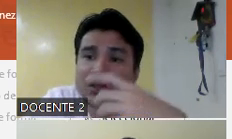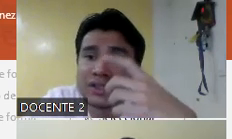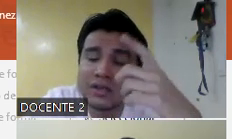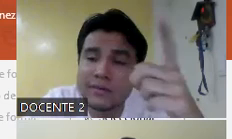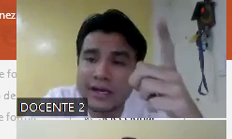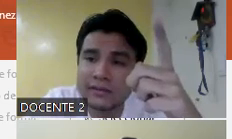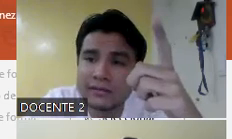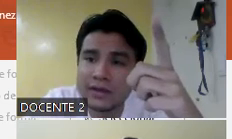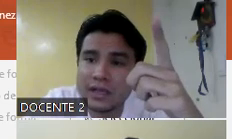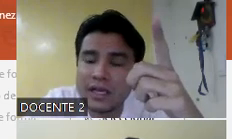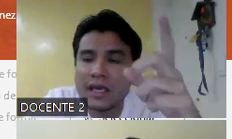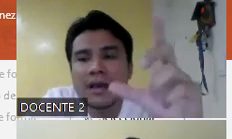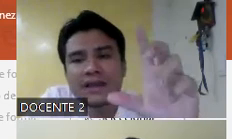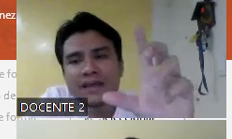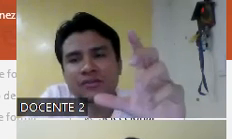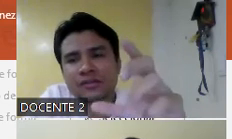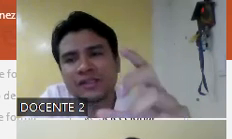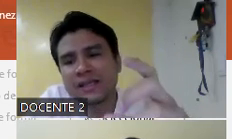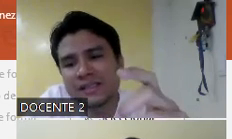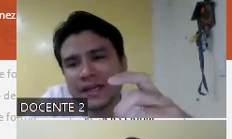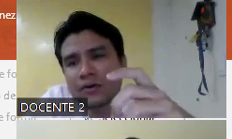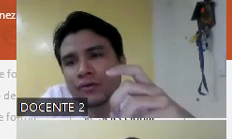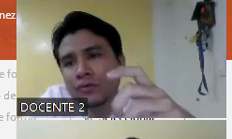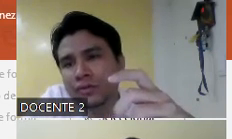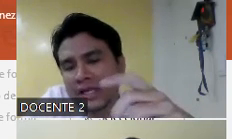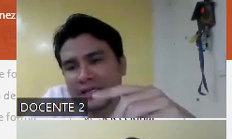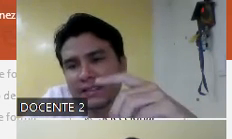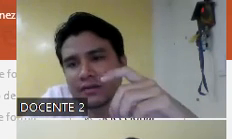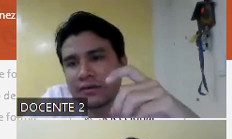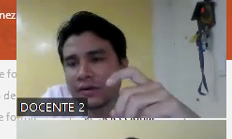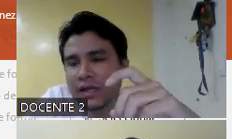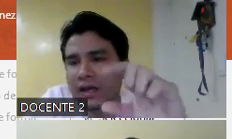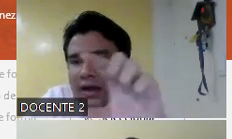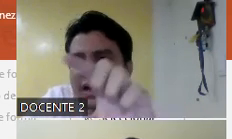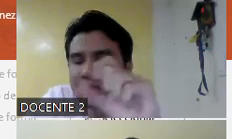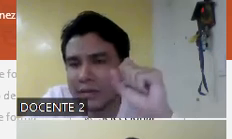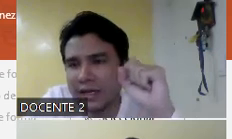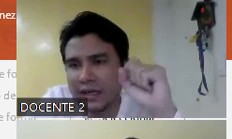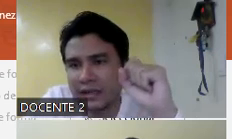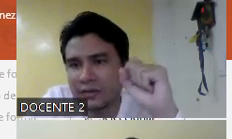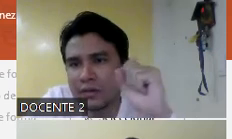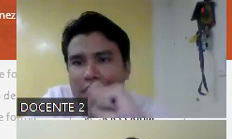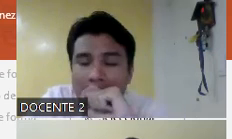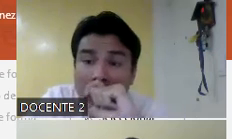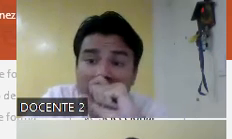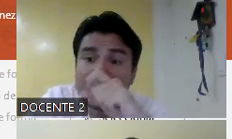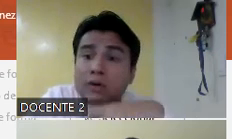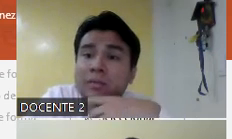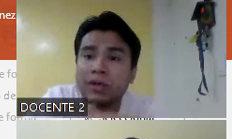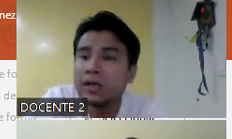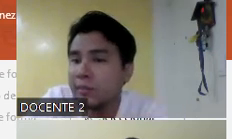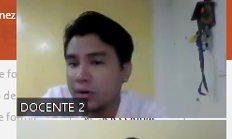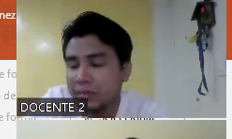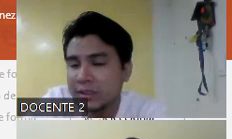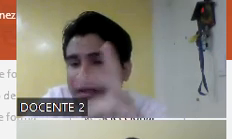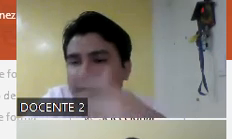lado positivo a eso. Y esos test de conducta y psicológica ahí nos van atacando. ¿Por qué? Porque,